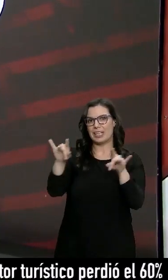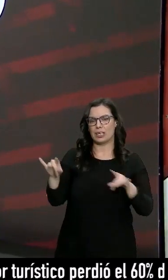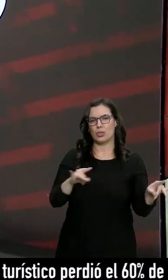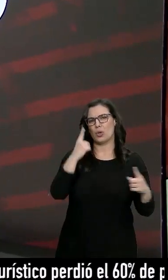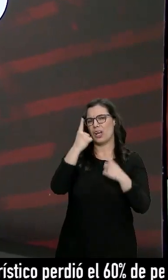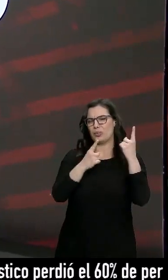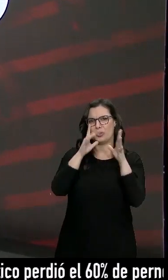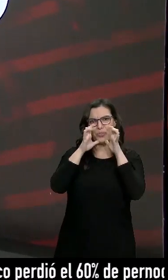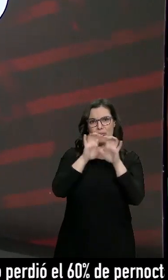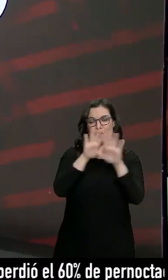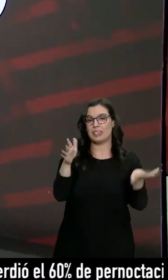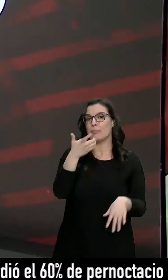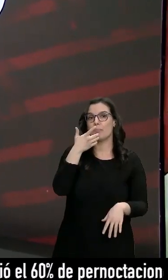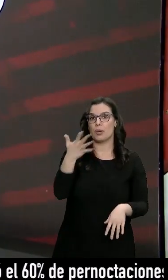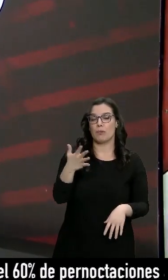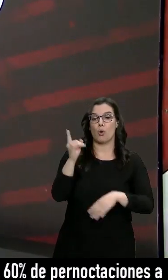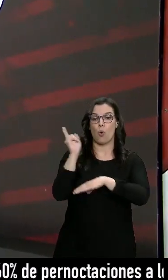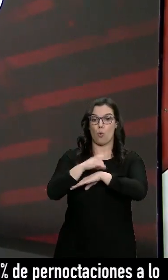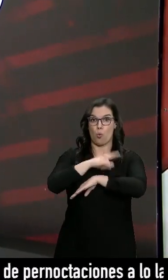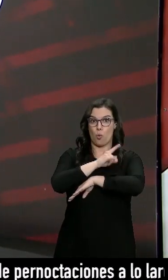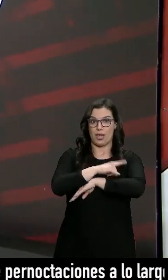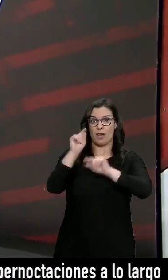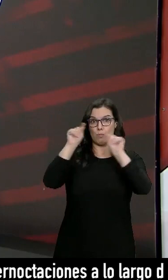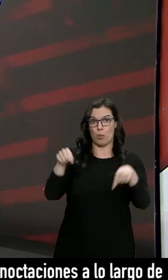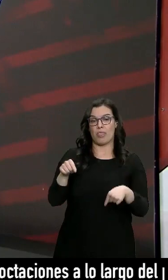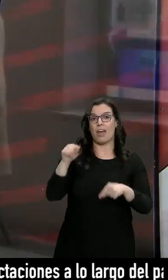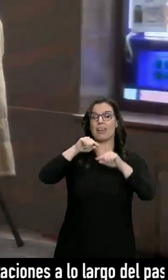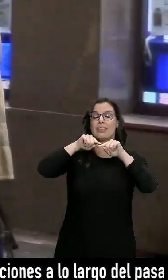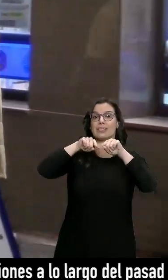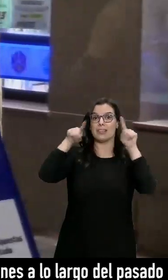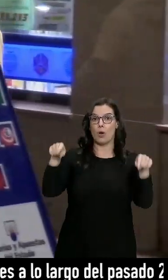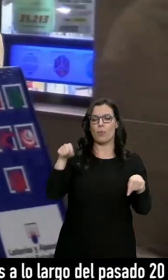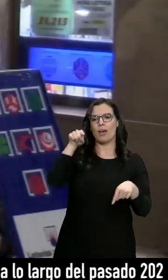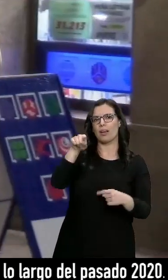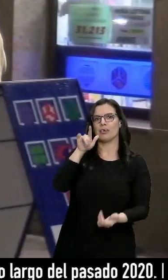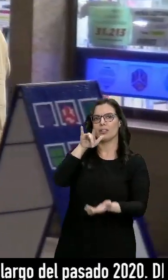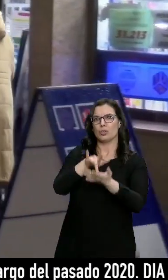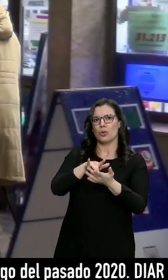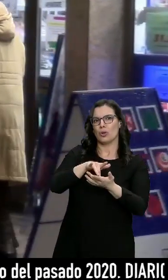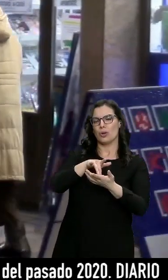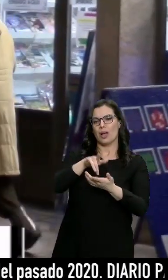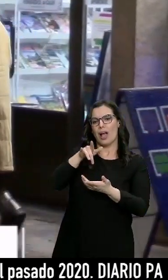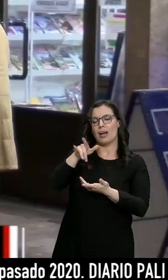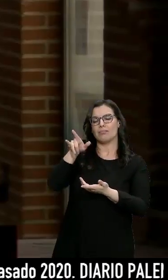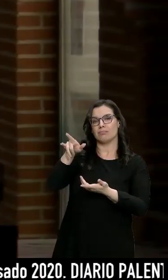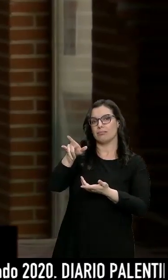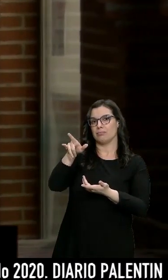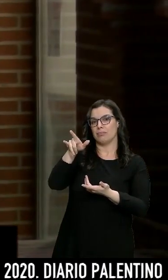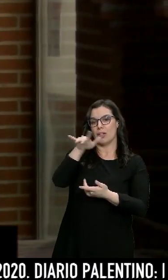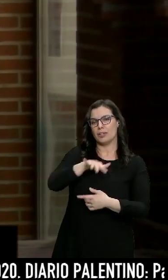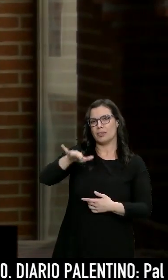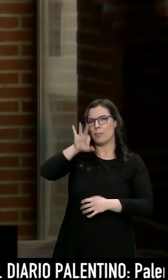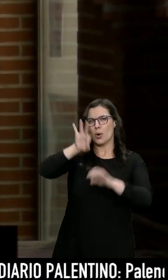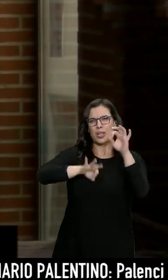algunos de ellos. Por ejemplo, en Cuéllar, en Segovia, se ha convertido en el municipio con más incidencia acumulada de toda la